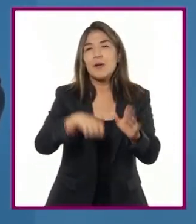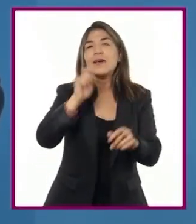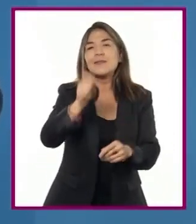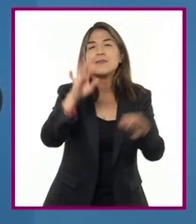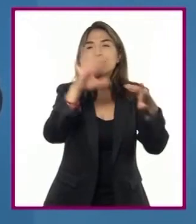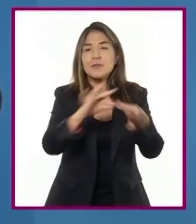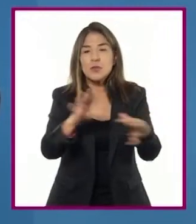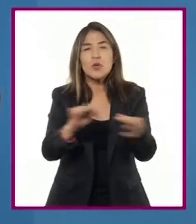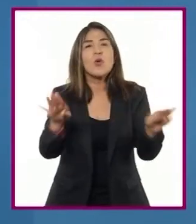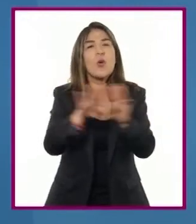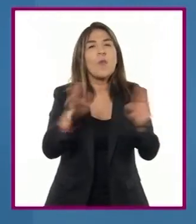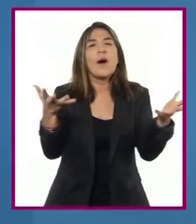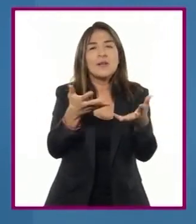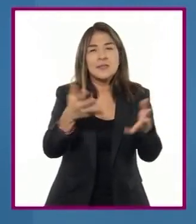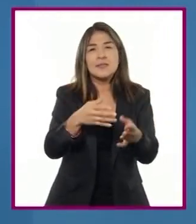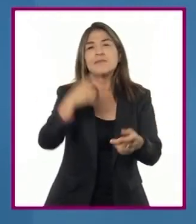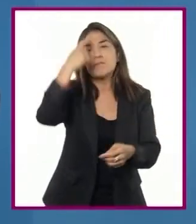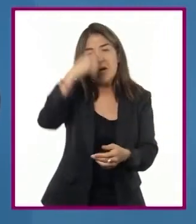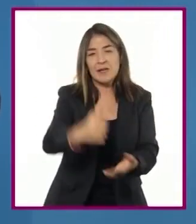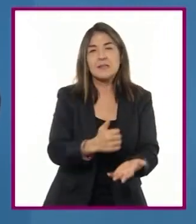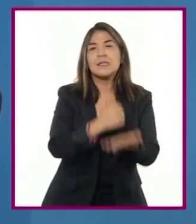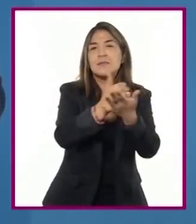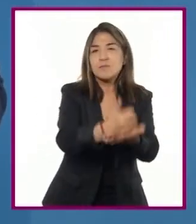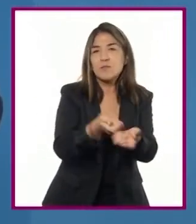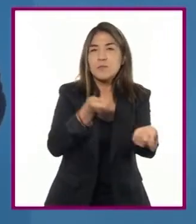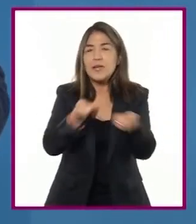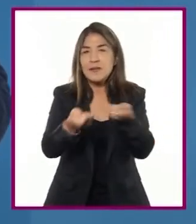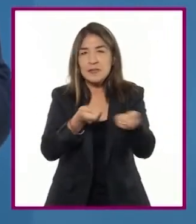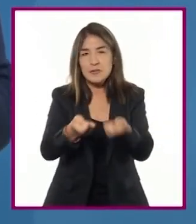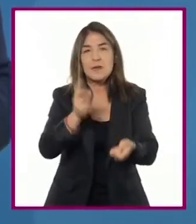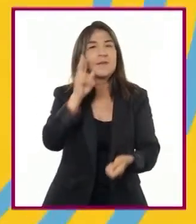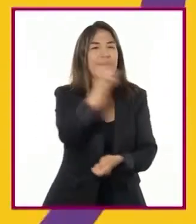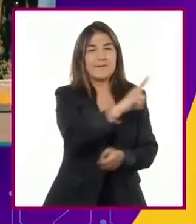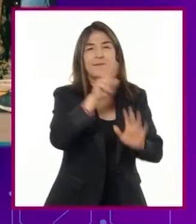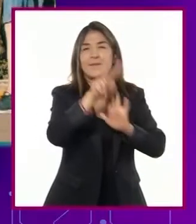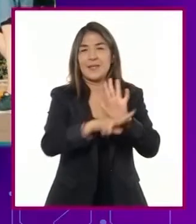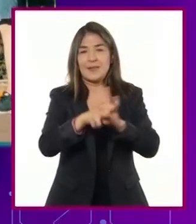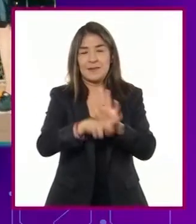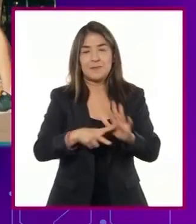de cómo se lleva a cabo la mediación, ponemos atención al siguiente video?